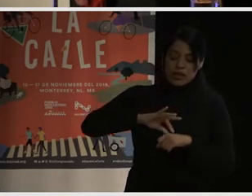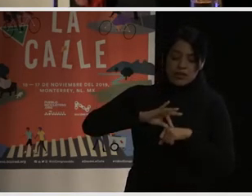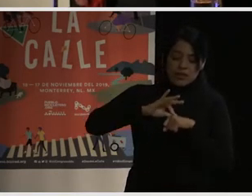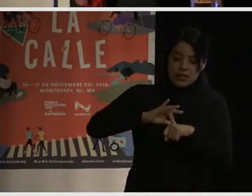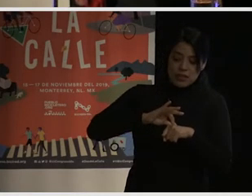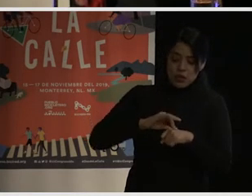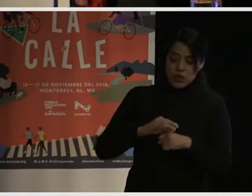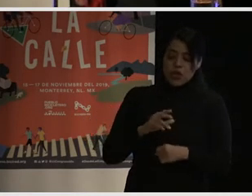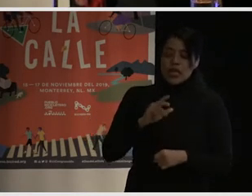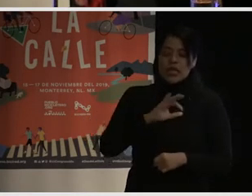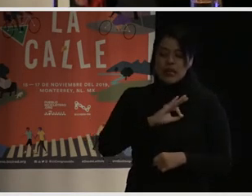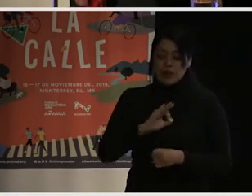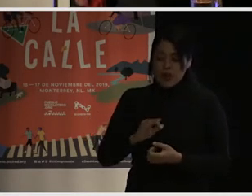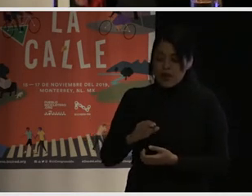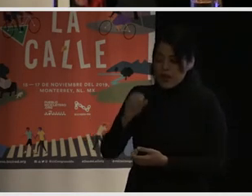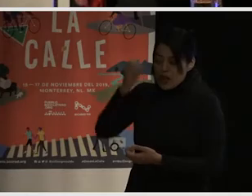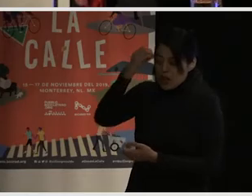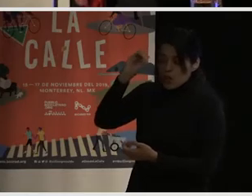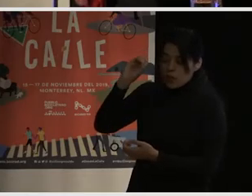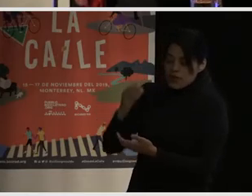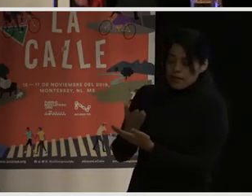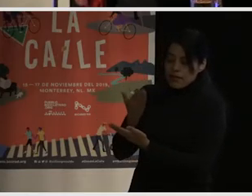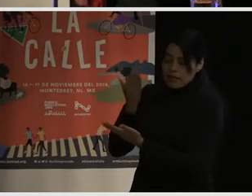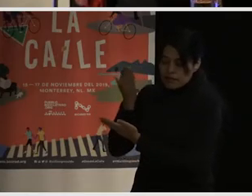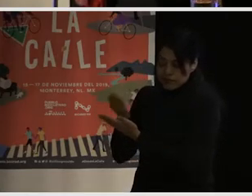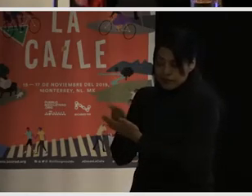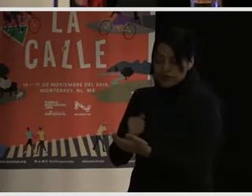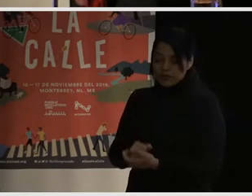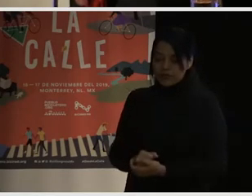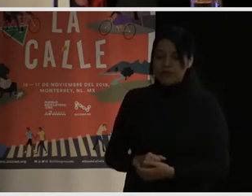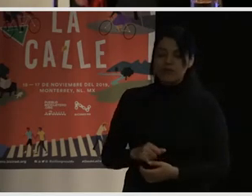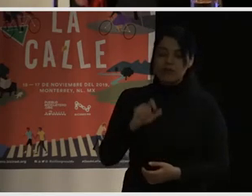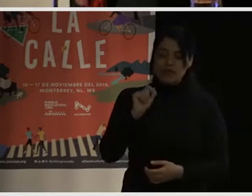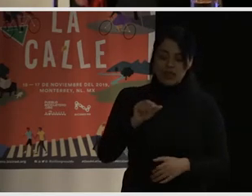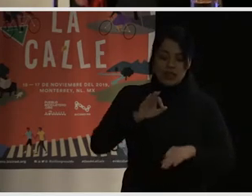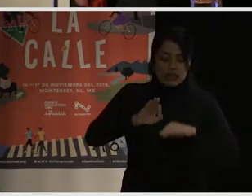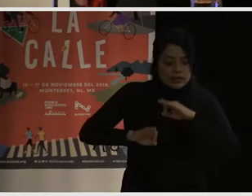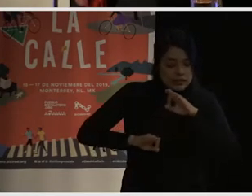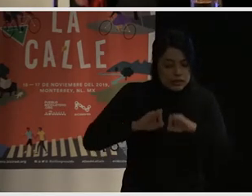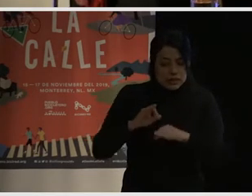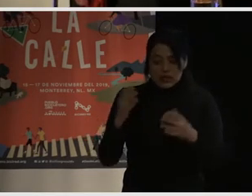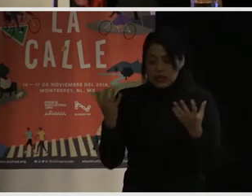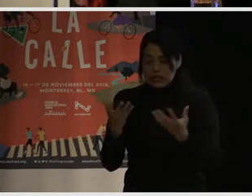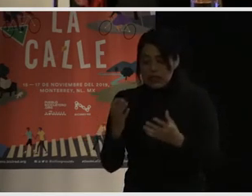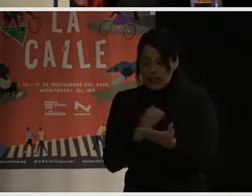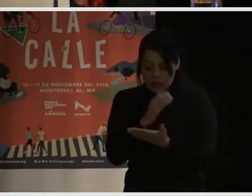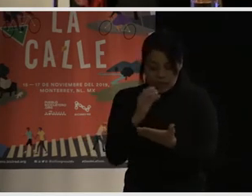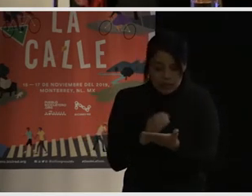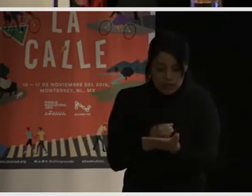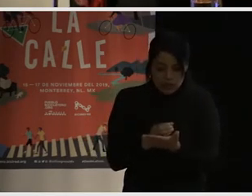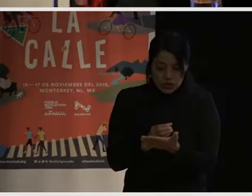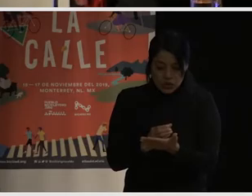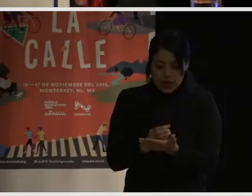a ese problema a ese problema pues si tratar de hacer que las ciudades y